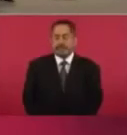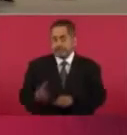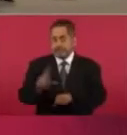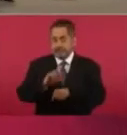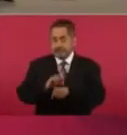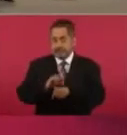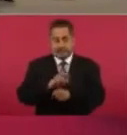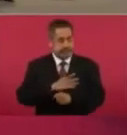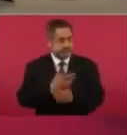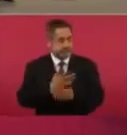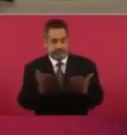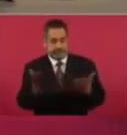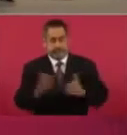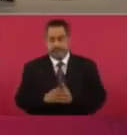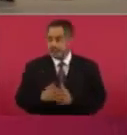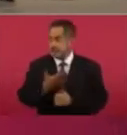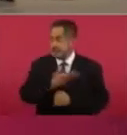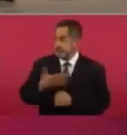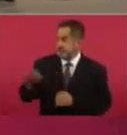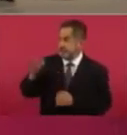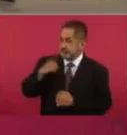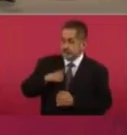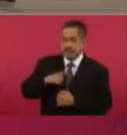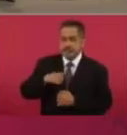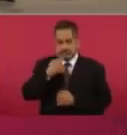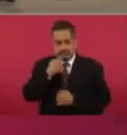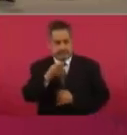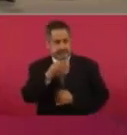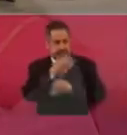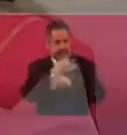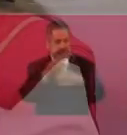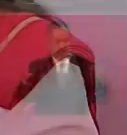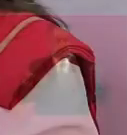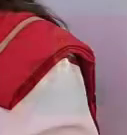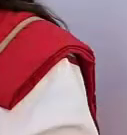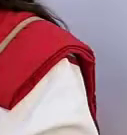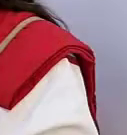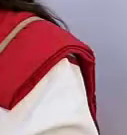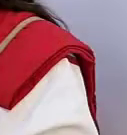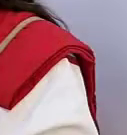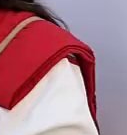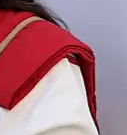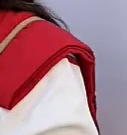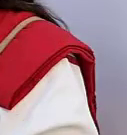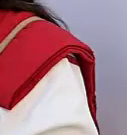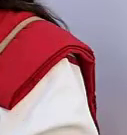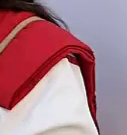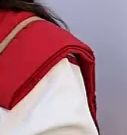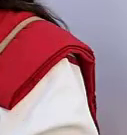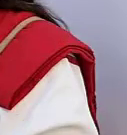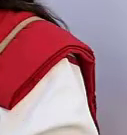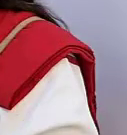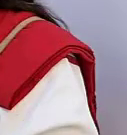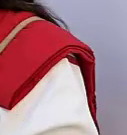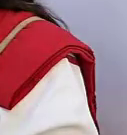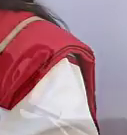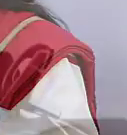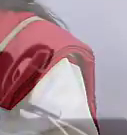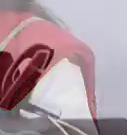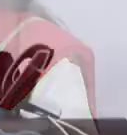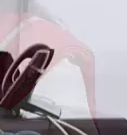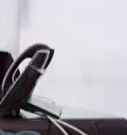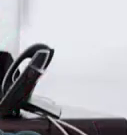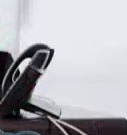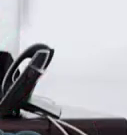informó que el gobierno de Panamá ya otorgó el beneplácito para que tengamos representante de México.